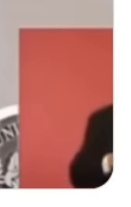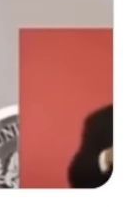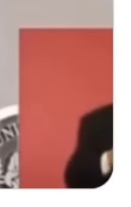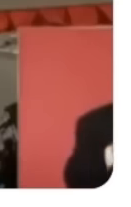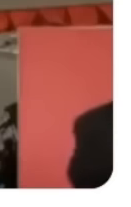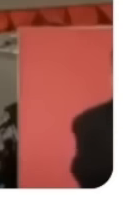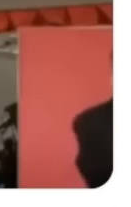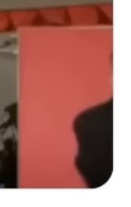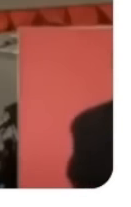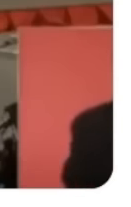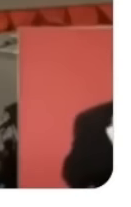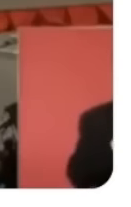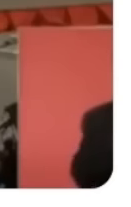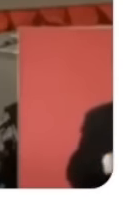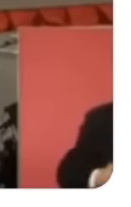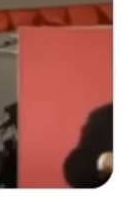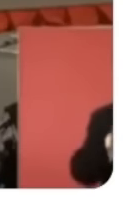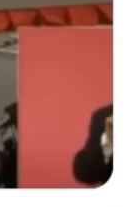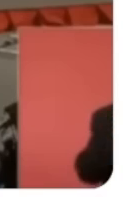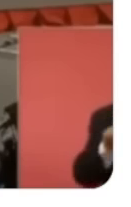de Ernesto Zedillo en